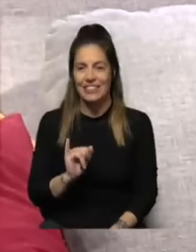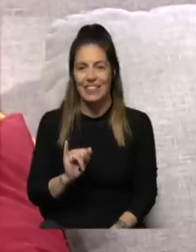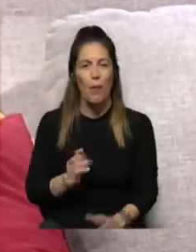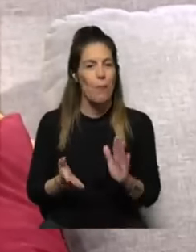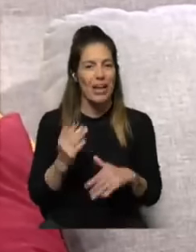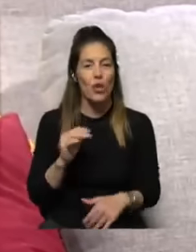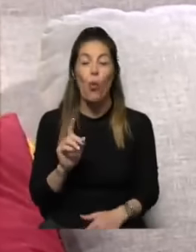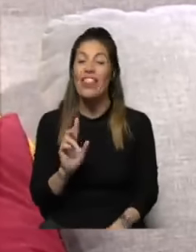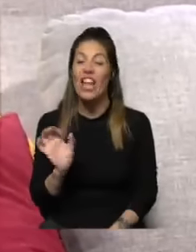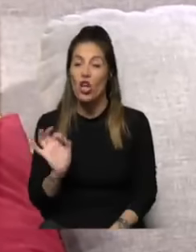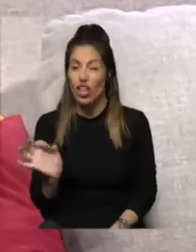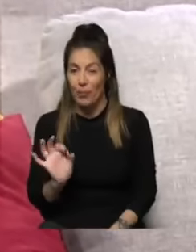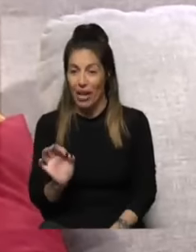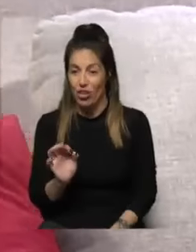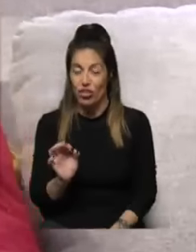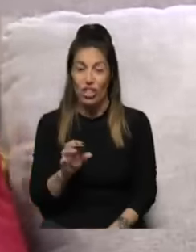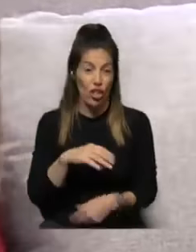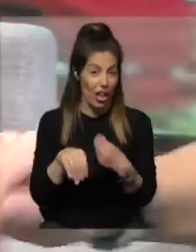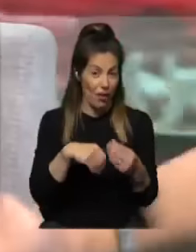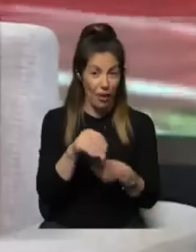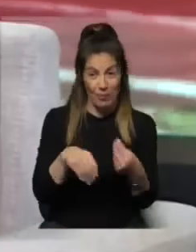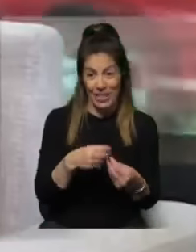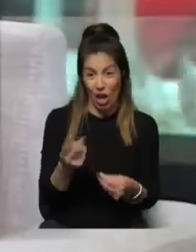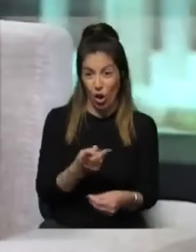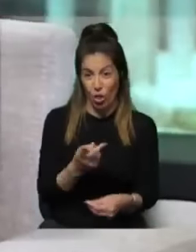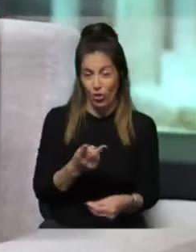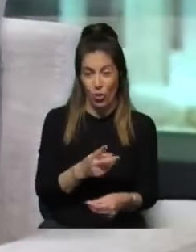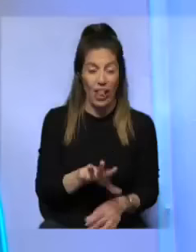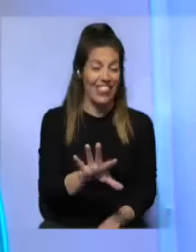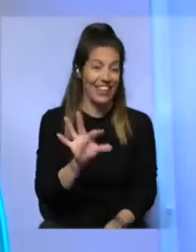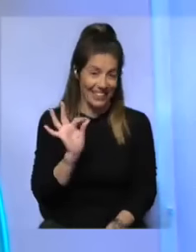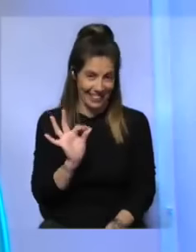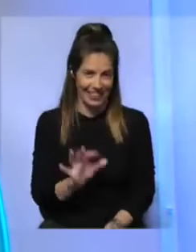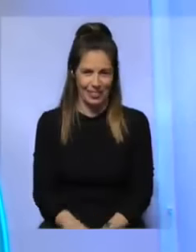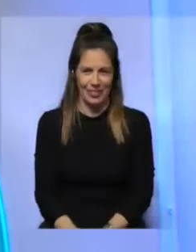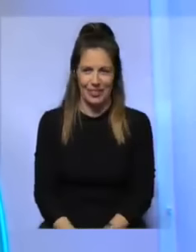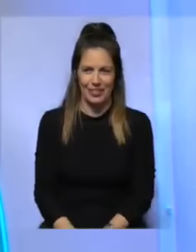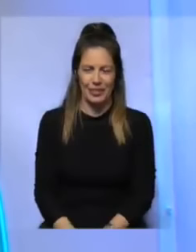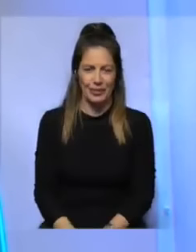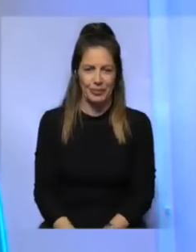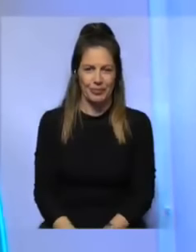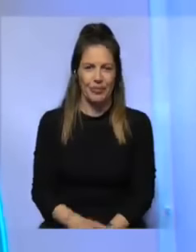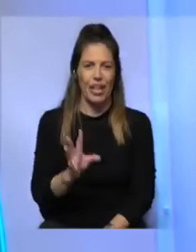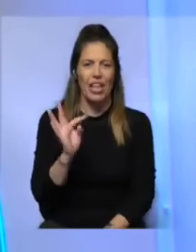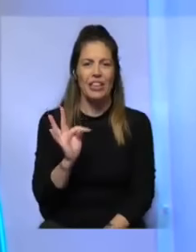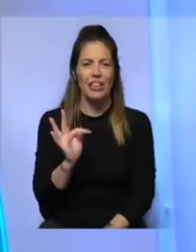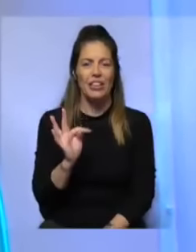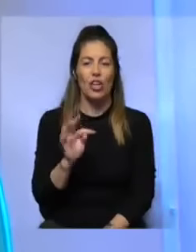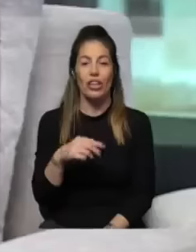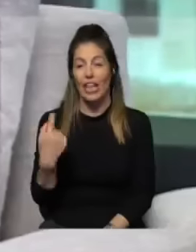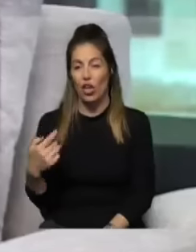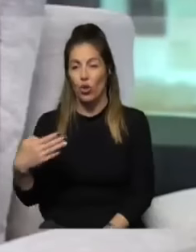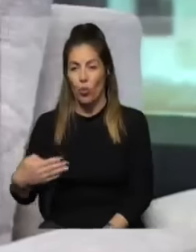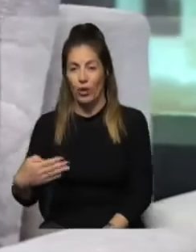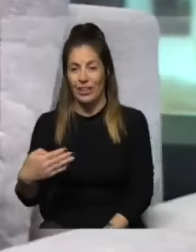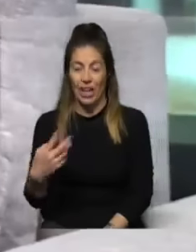de los hermanos? Tiene tres familias. Claro, ¿cuál de los hermanos se elige? Exacto. El Trotsky. Pero son dos bandunes,